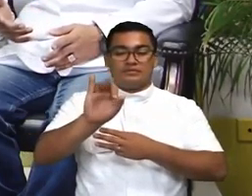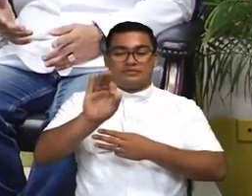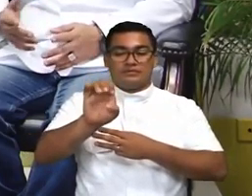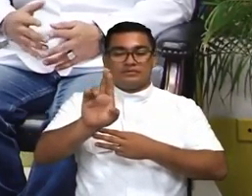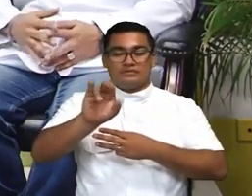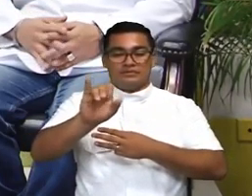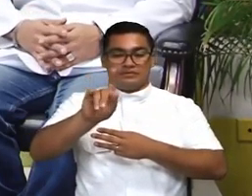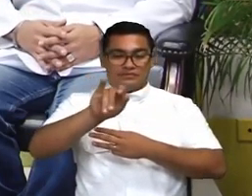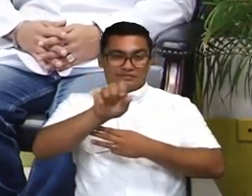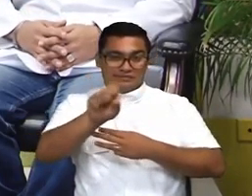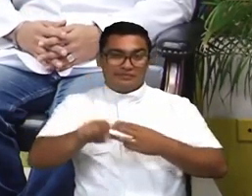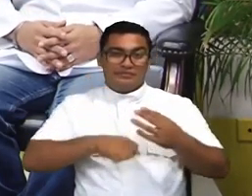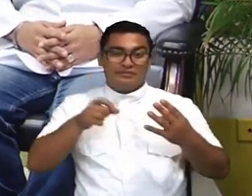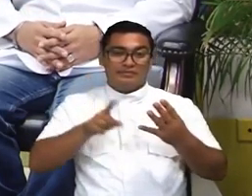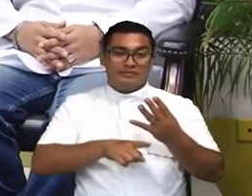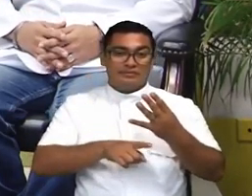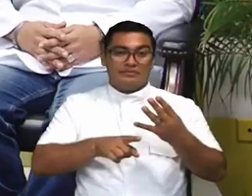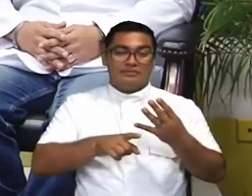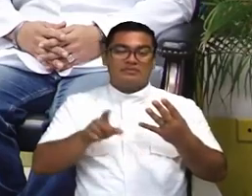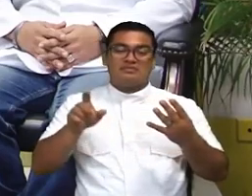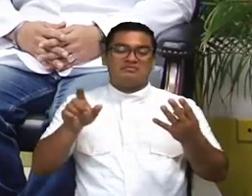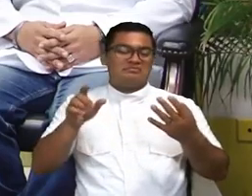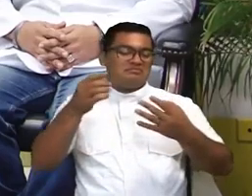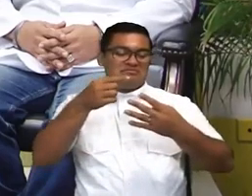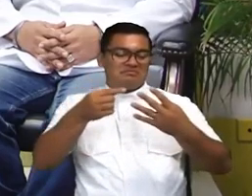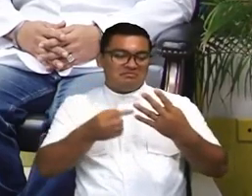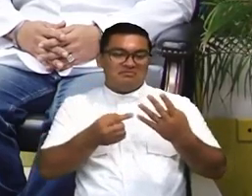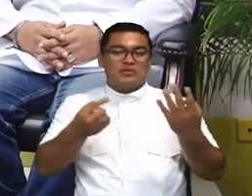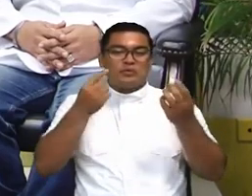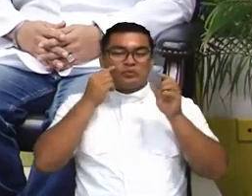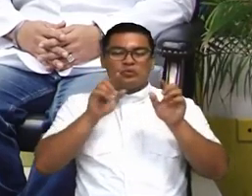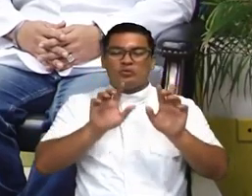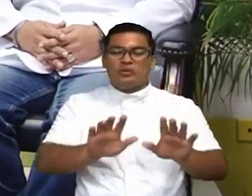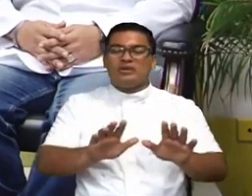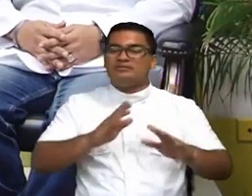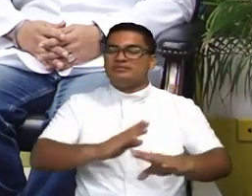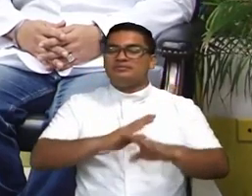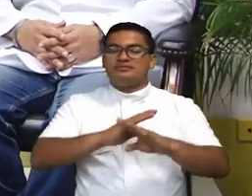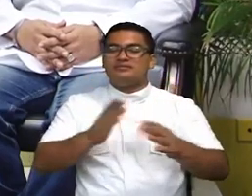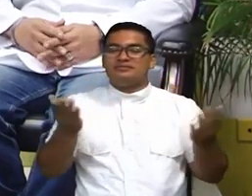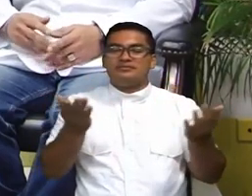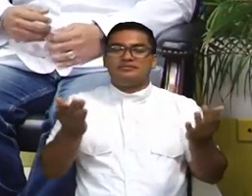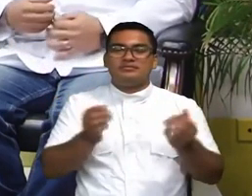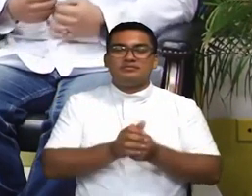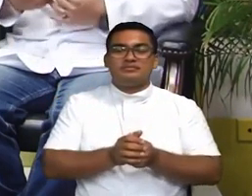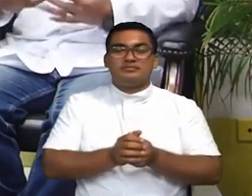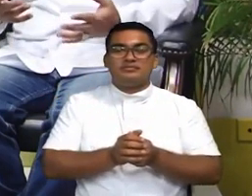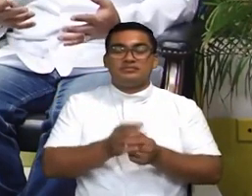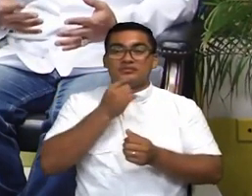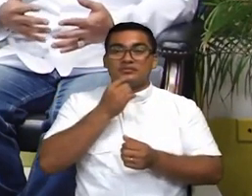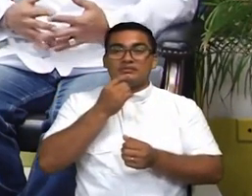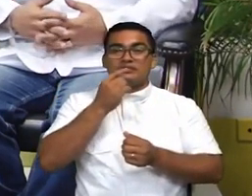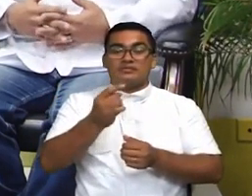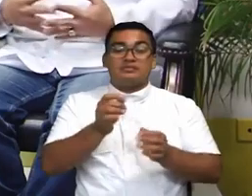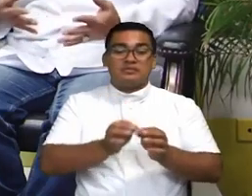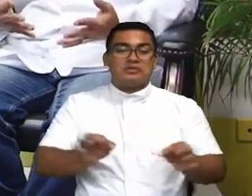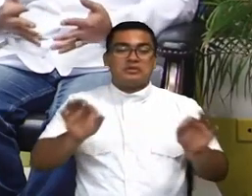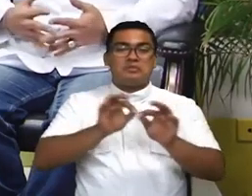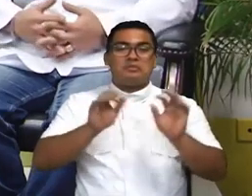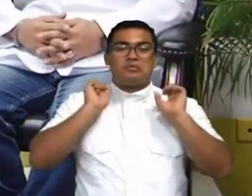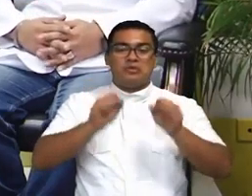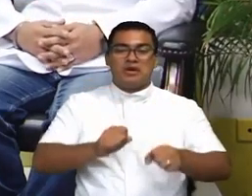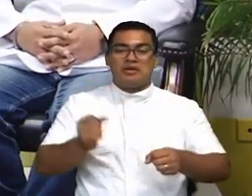neumonías. ¿Ya? La manera de cómo prevenir este tipo de enfermedades es lo que es cubrirnos o evitar